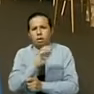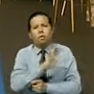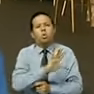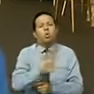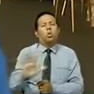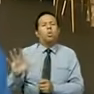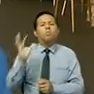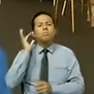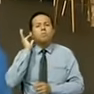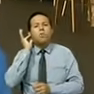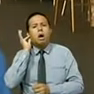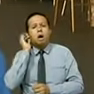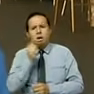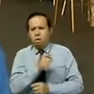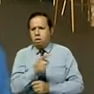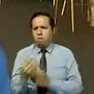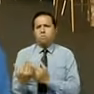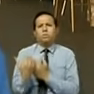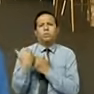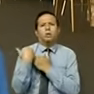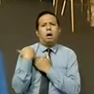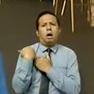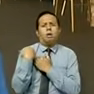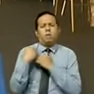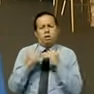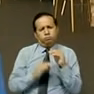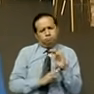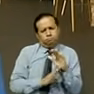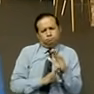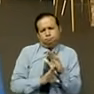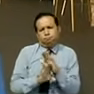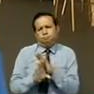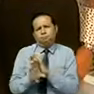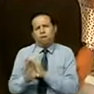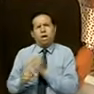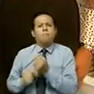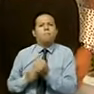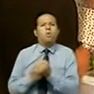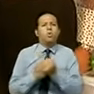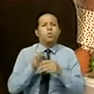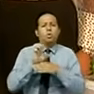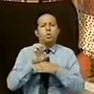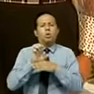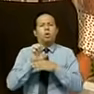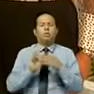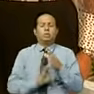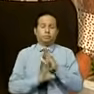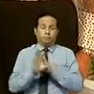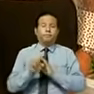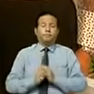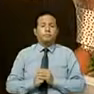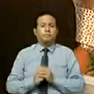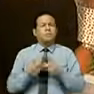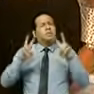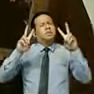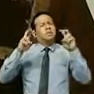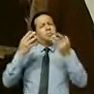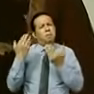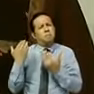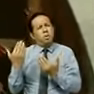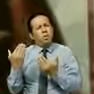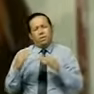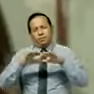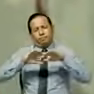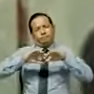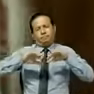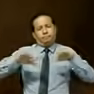el desarrollo y abrazando un futuro próspero para el Ecuador. Que sobre todo se trata de dejar el tema político de lado.